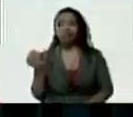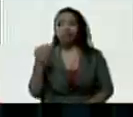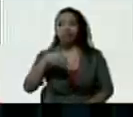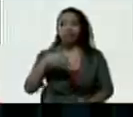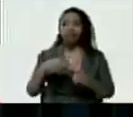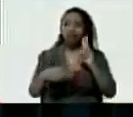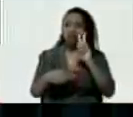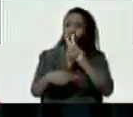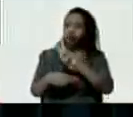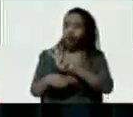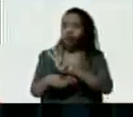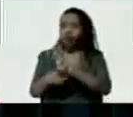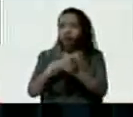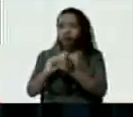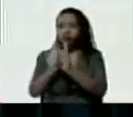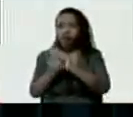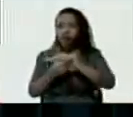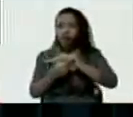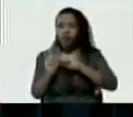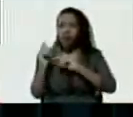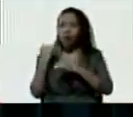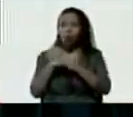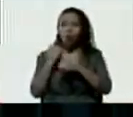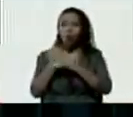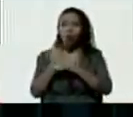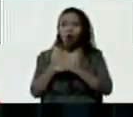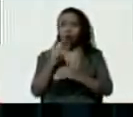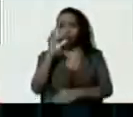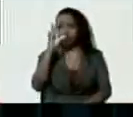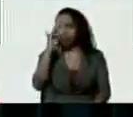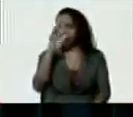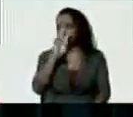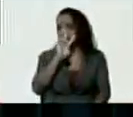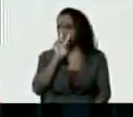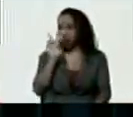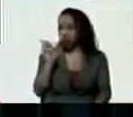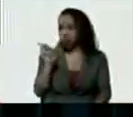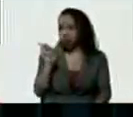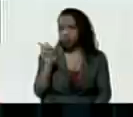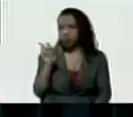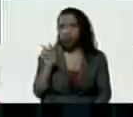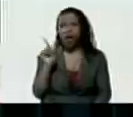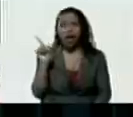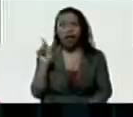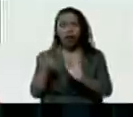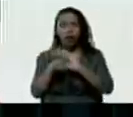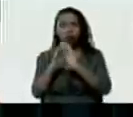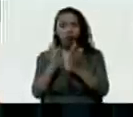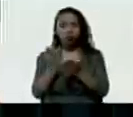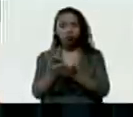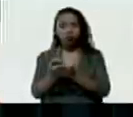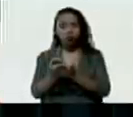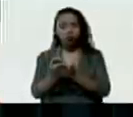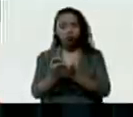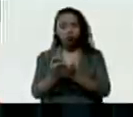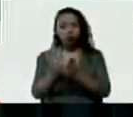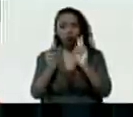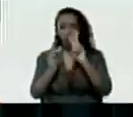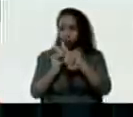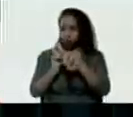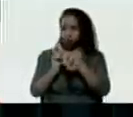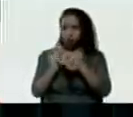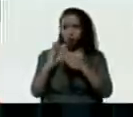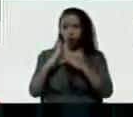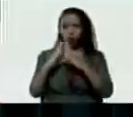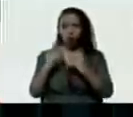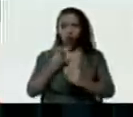se convierten en ópera bufa que es motivo de burla en el planeta entero todos los